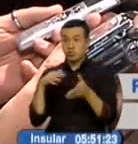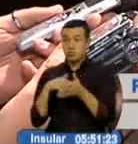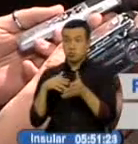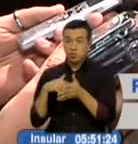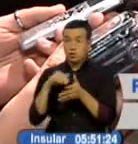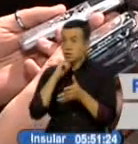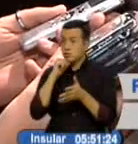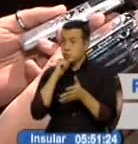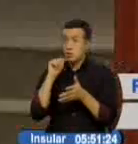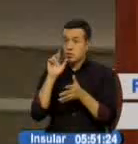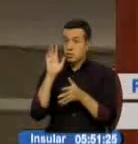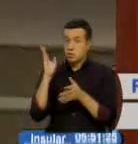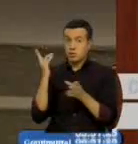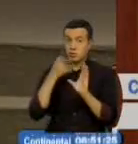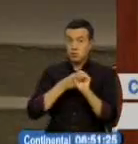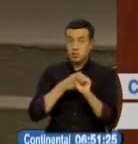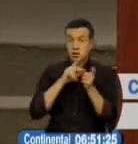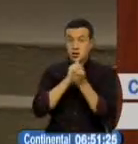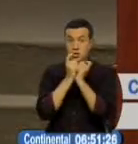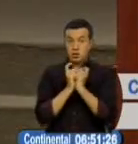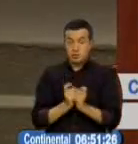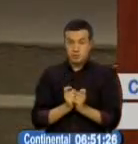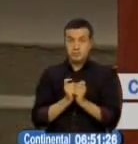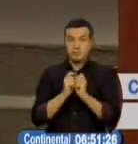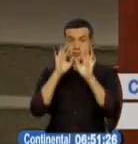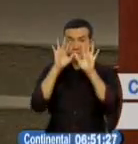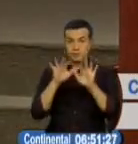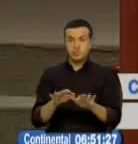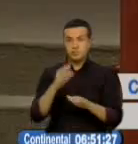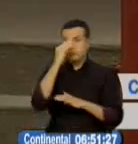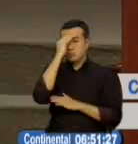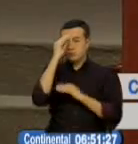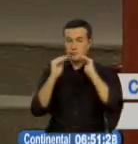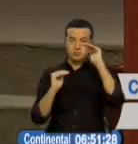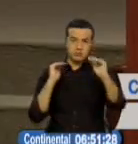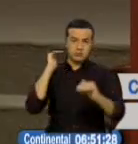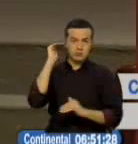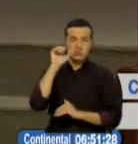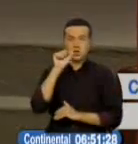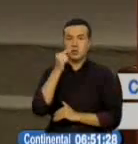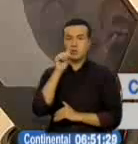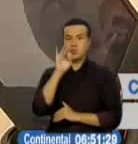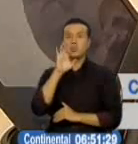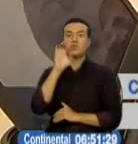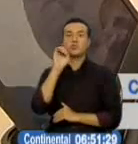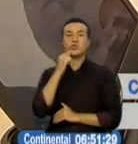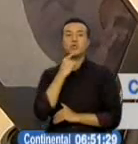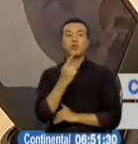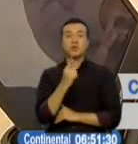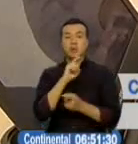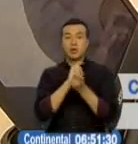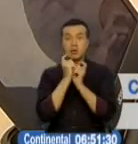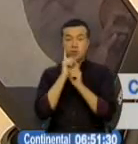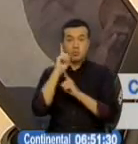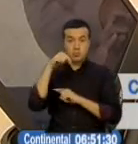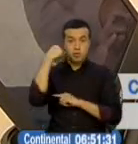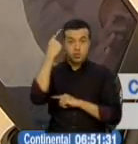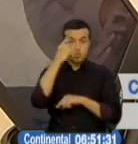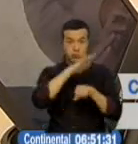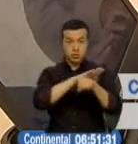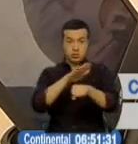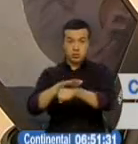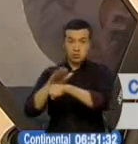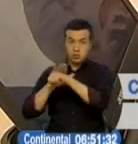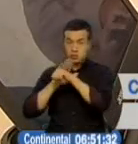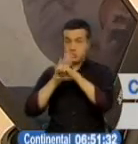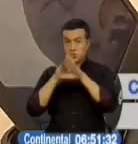rezago pedagógico. Los cambios, a decir del secretario de Educación Superior, Augusto Barrera, se aplicarán en la próxima convocatoria para